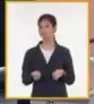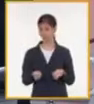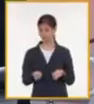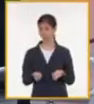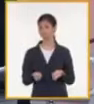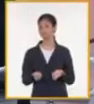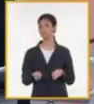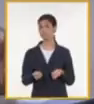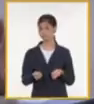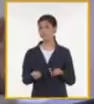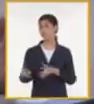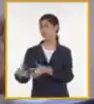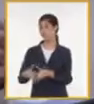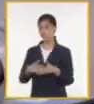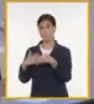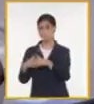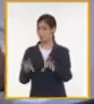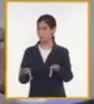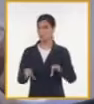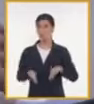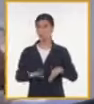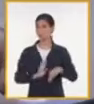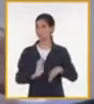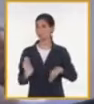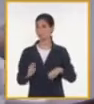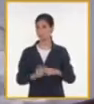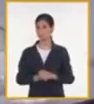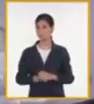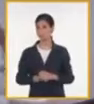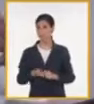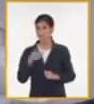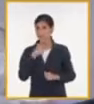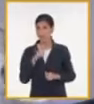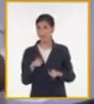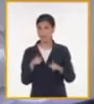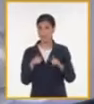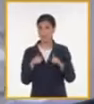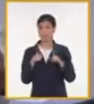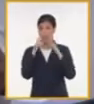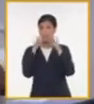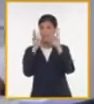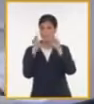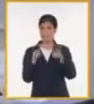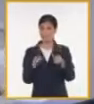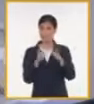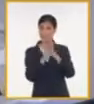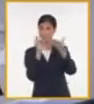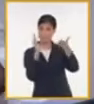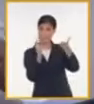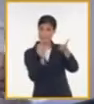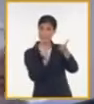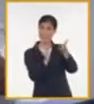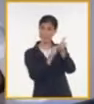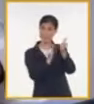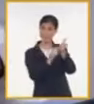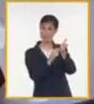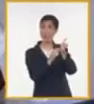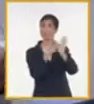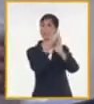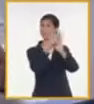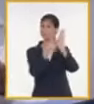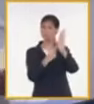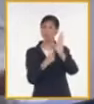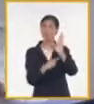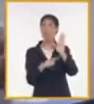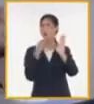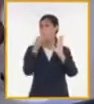dentro los informes de clasificados dan fe de todo eso de conocimiento anticipado por ejemplo que agencias como la cfb tuvieron desde